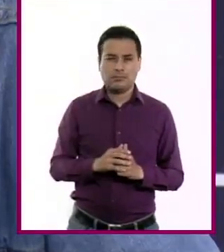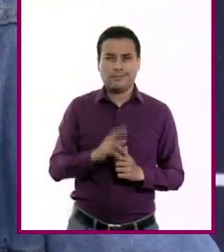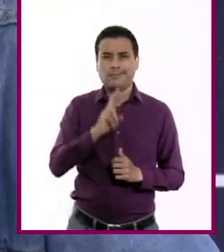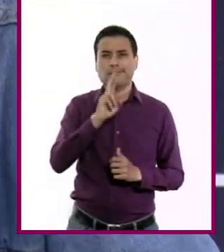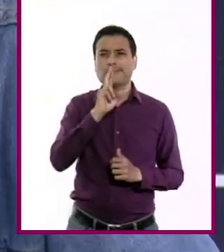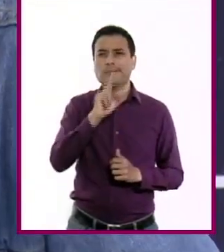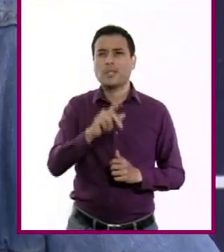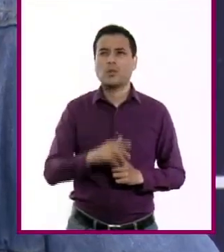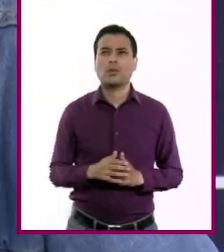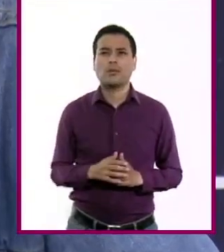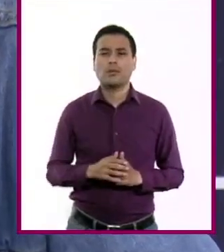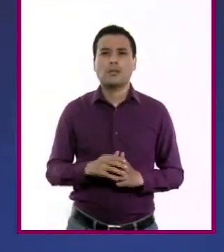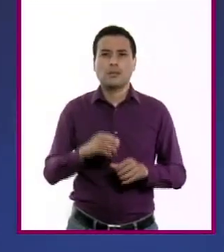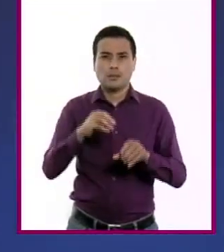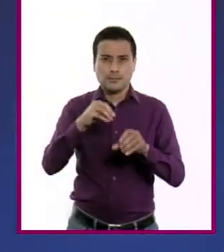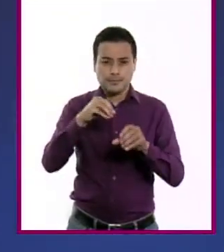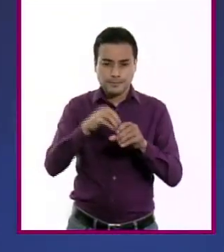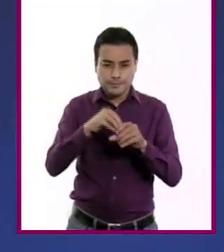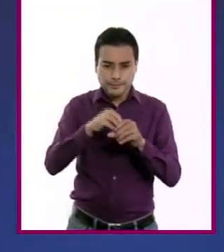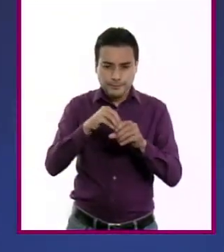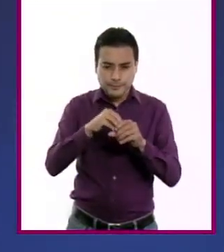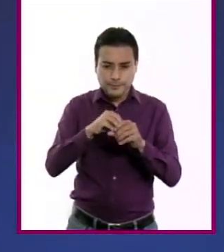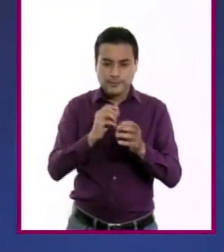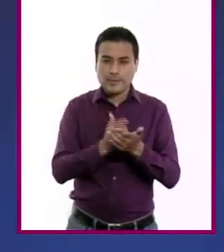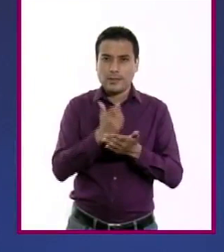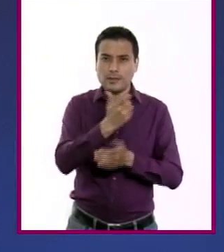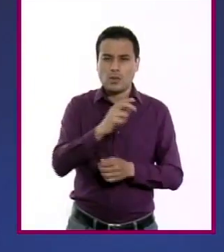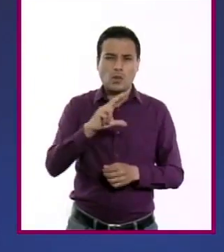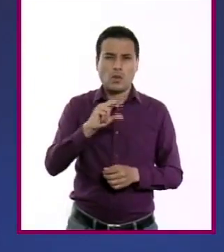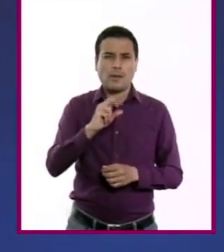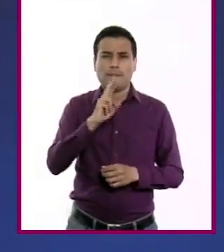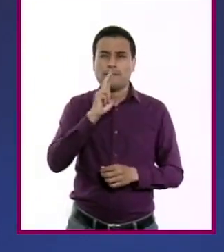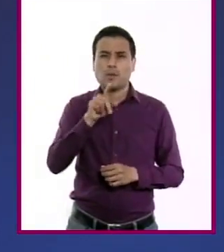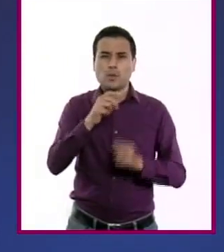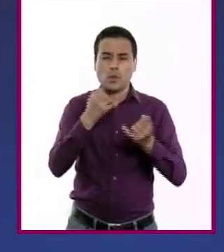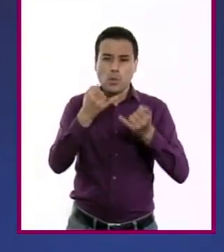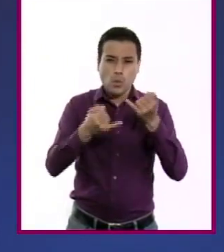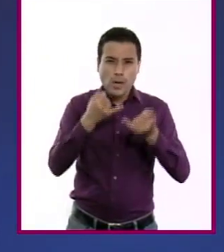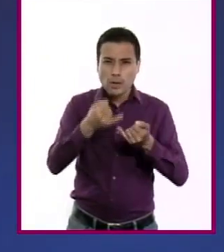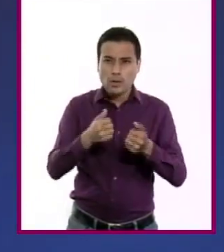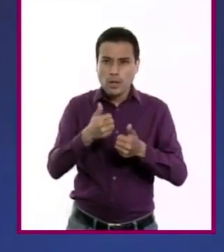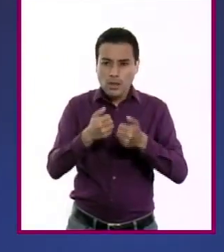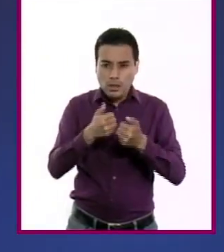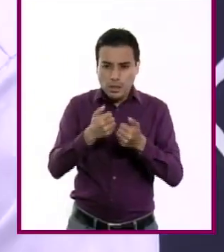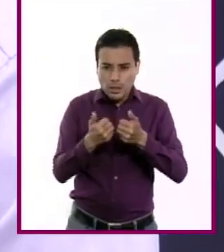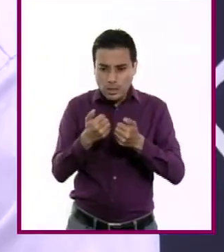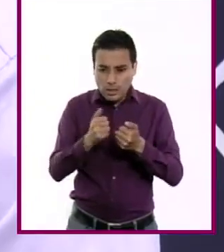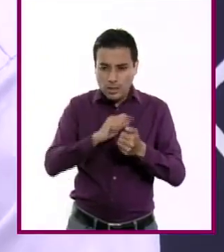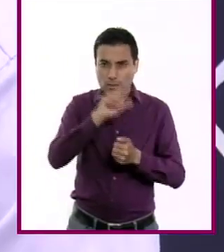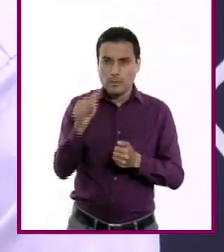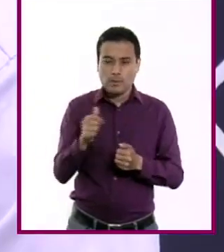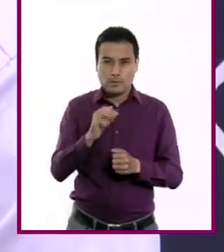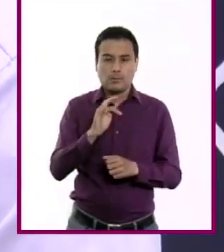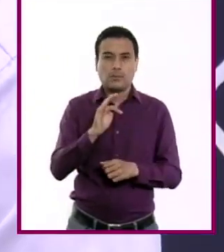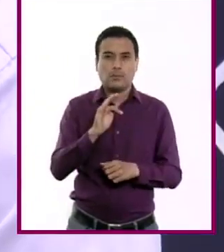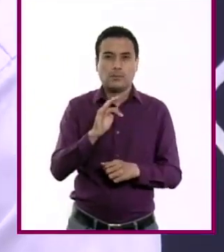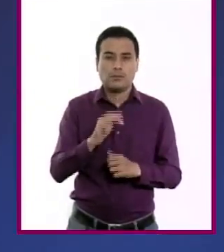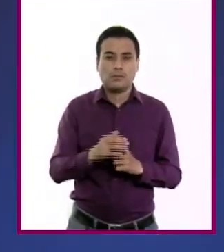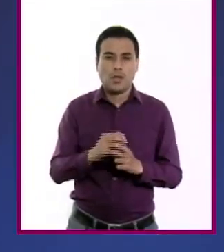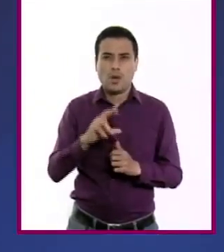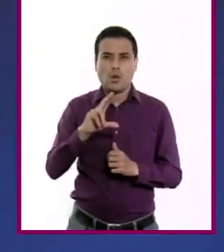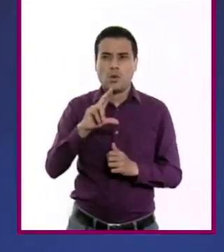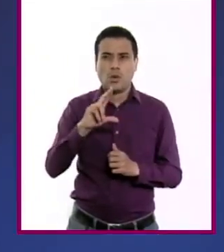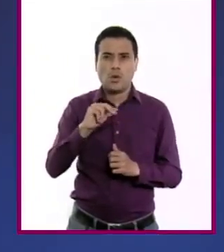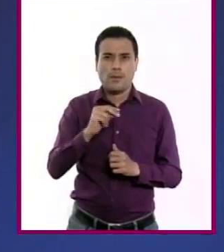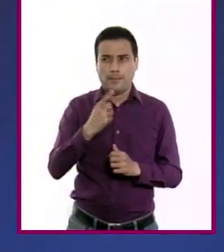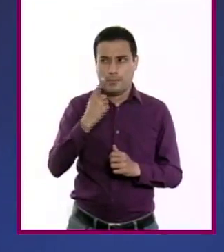para desencriptar tu información, que jugaras un juego muy complicado para lograr... hacer tiempo y en eso te estuviera robando la información. No, de hecho, no